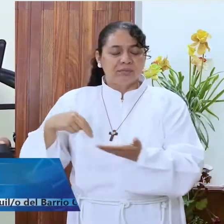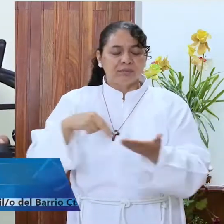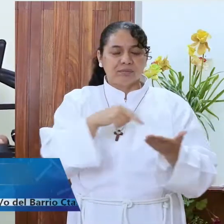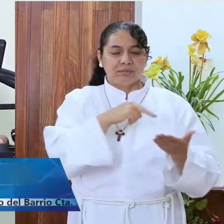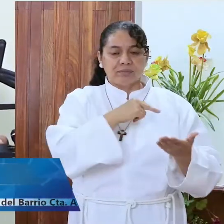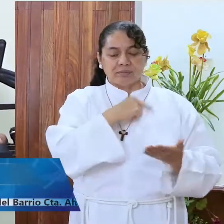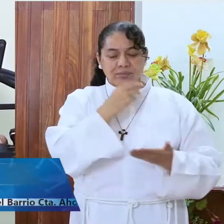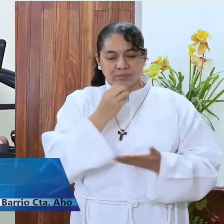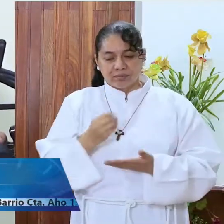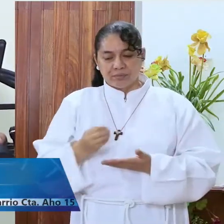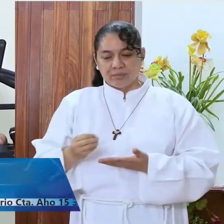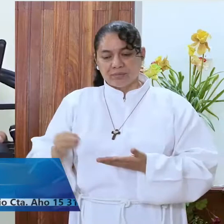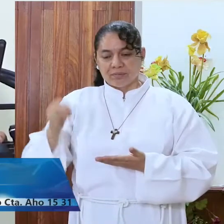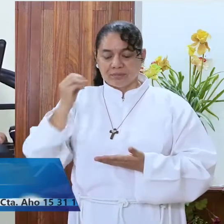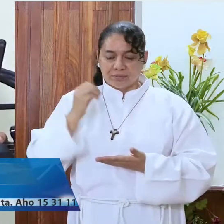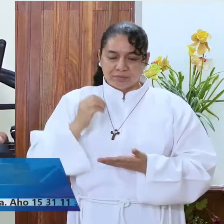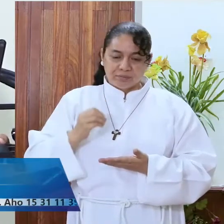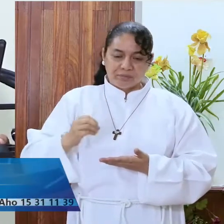nosotros